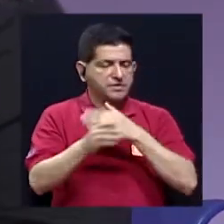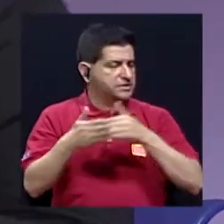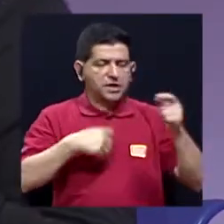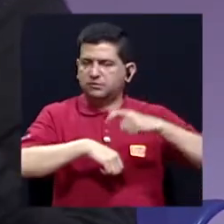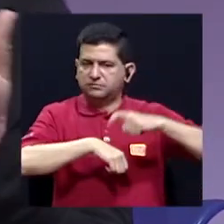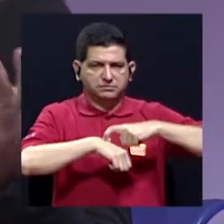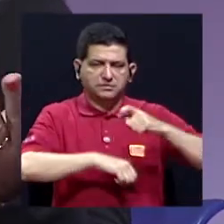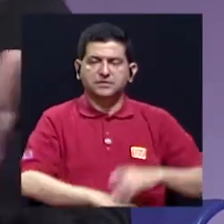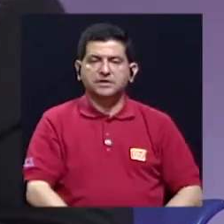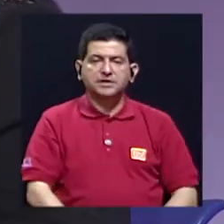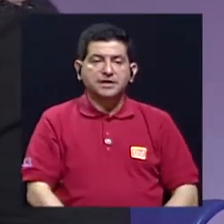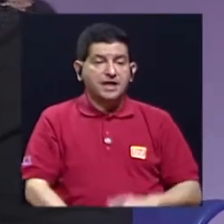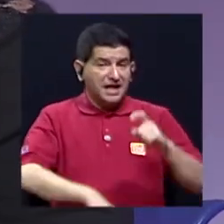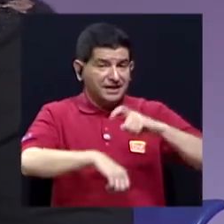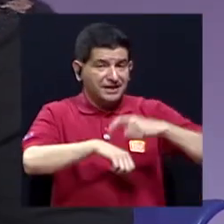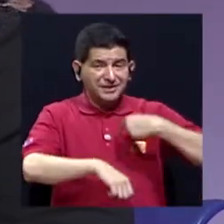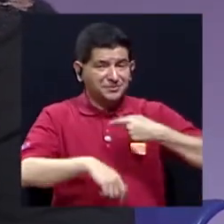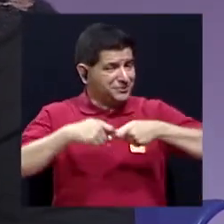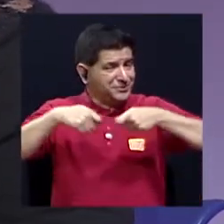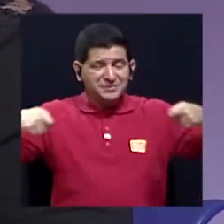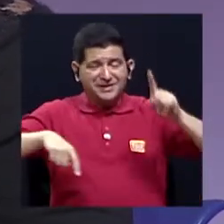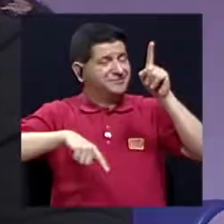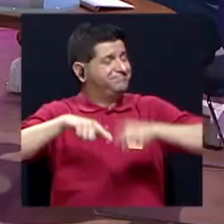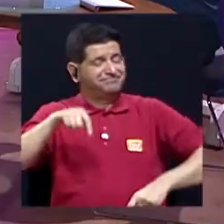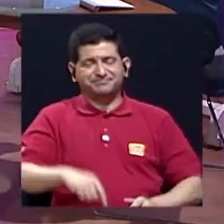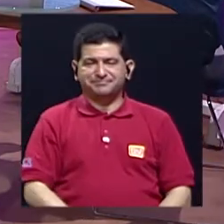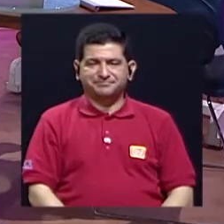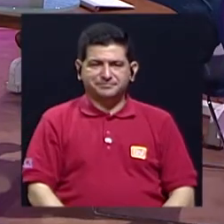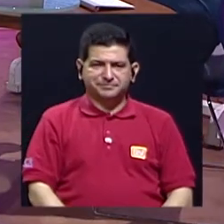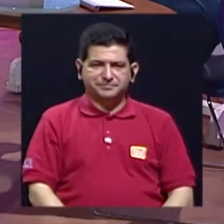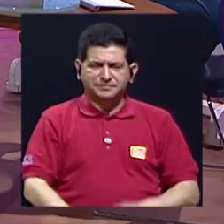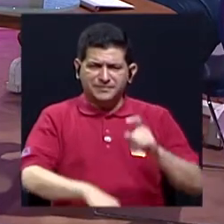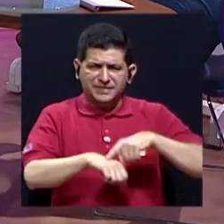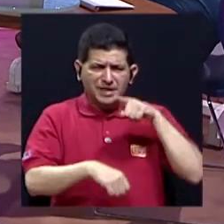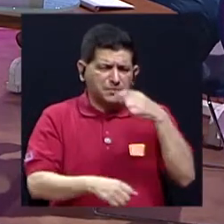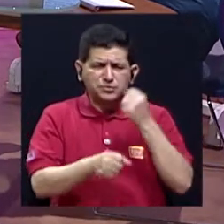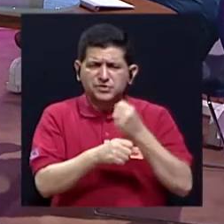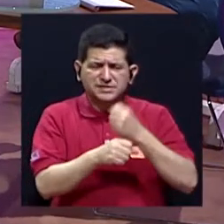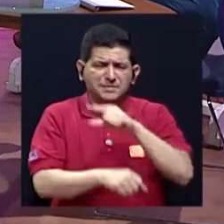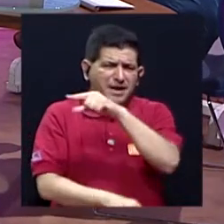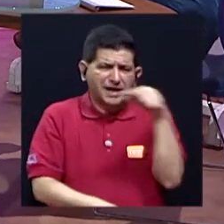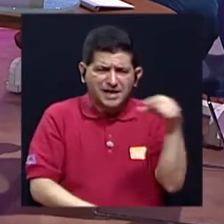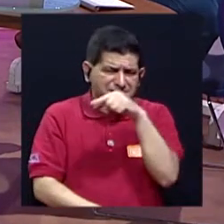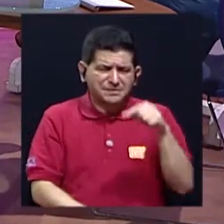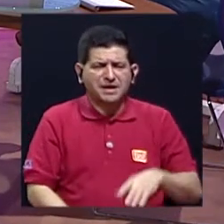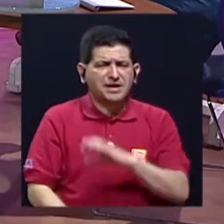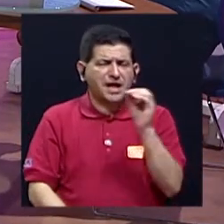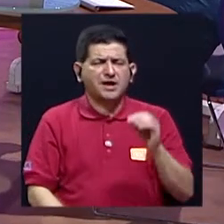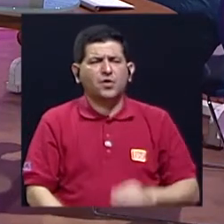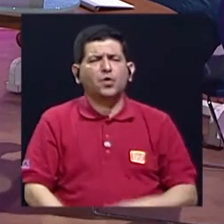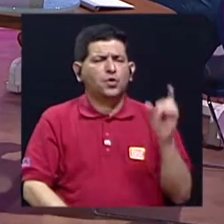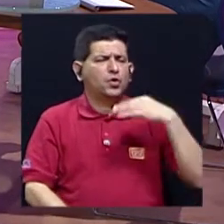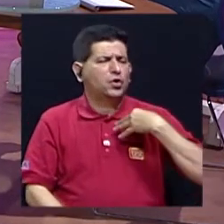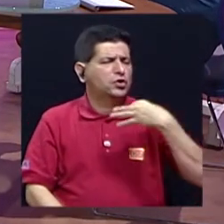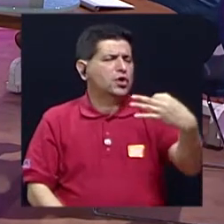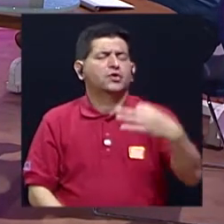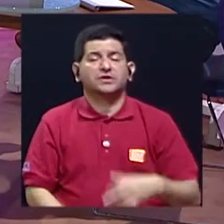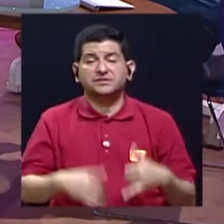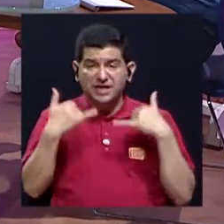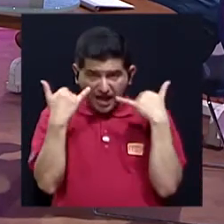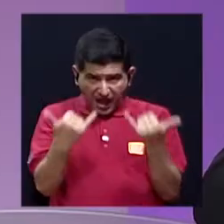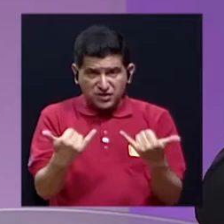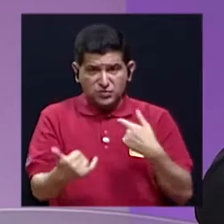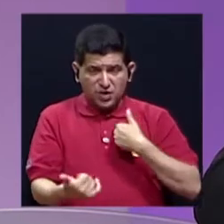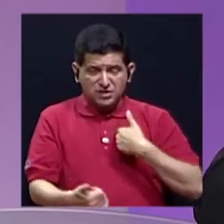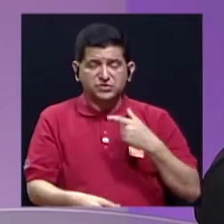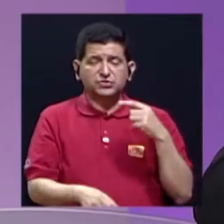hora, entonces el tiempo no lo puedo medir. ¿Cuánto tiempo destinan para su labor, semanal o diaria, aproximadamente? Bueno, actualmente